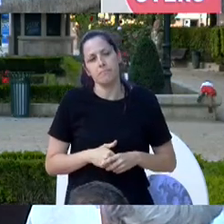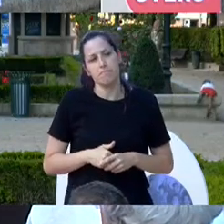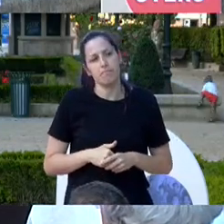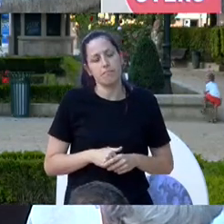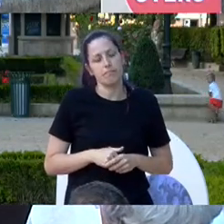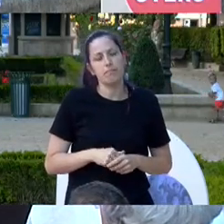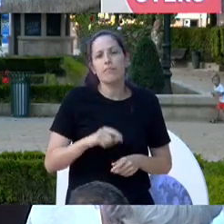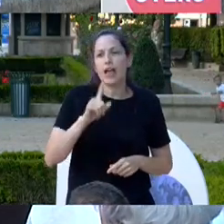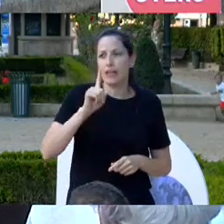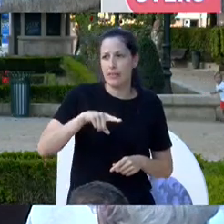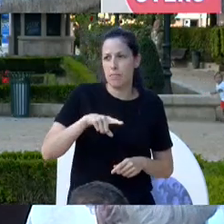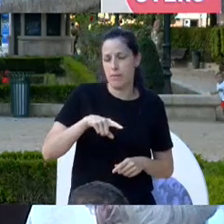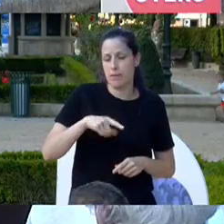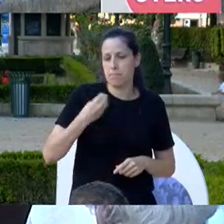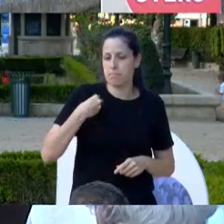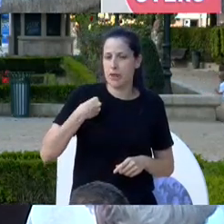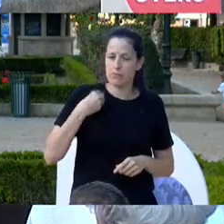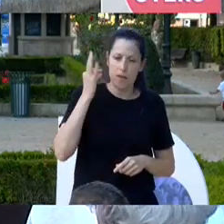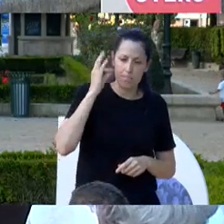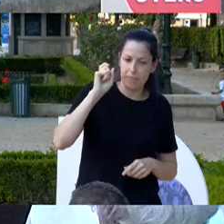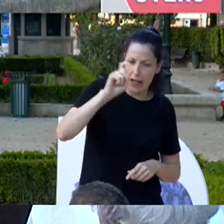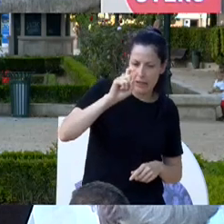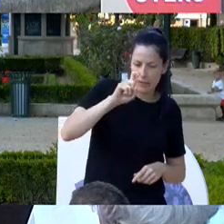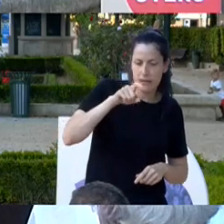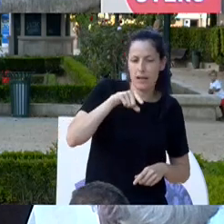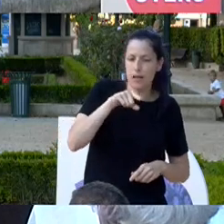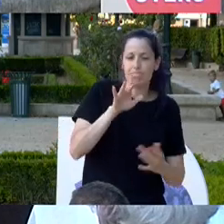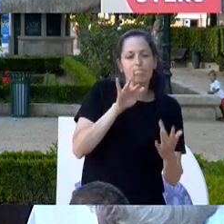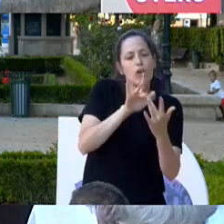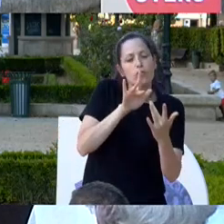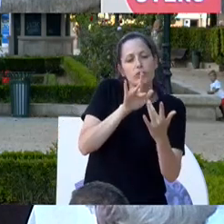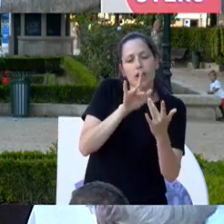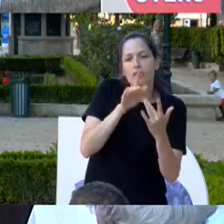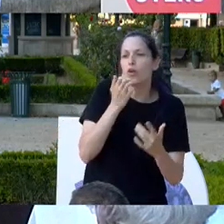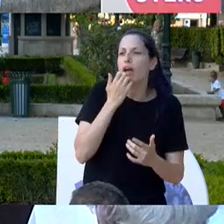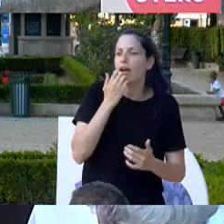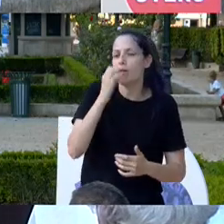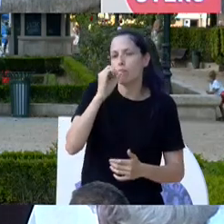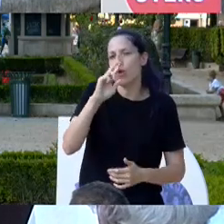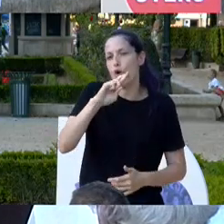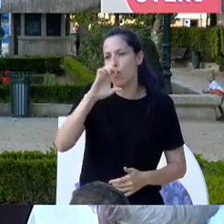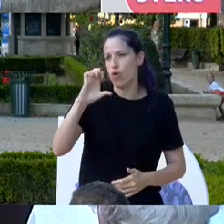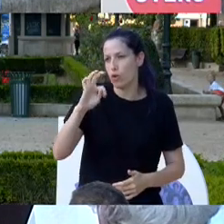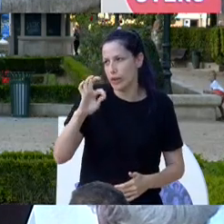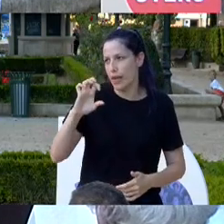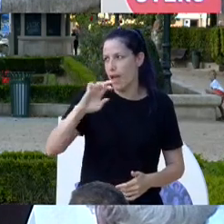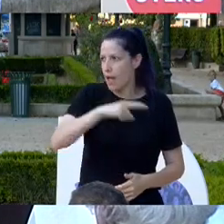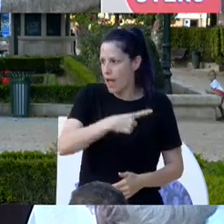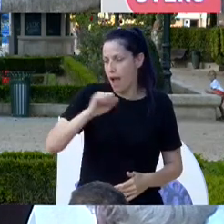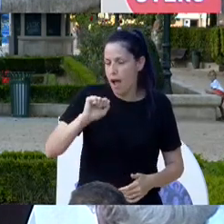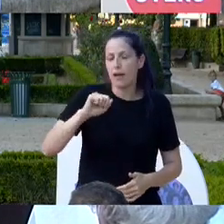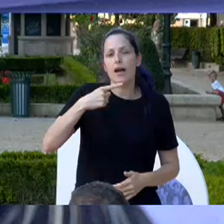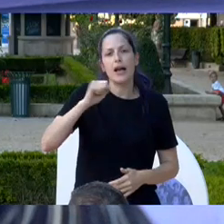Dáos conta que ela ali está en contacto con xente como Ortega y Gasset, eran os seus profesores, Luis de